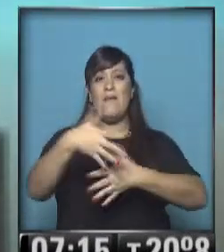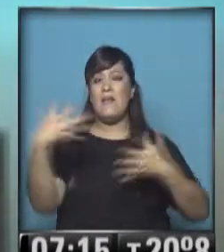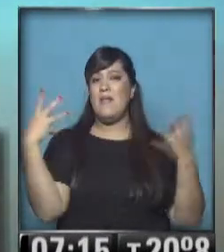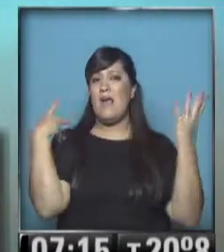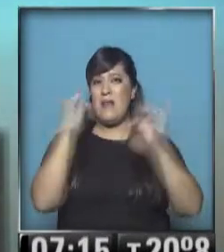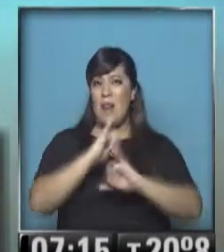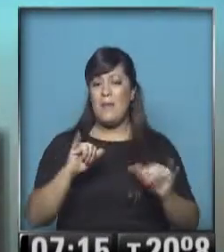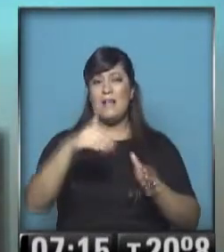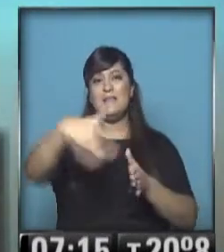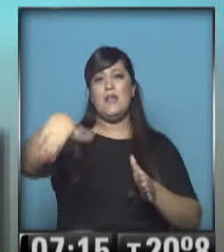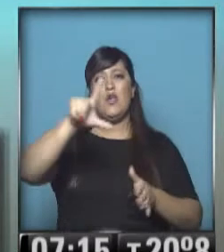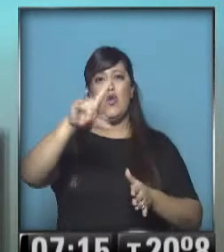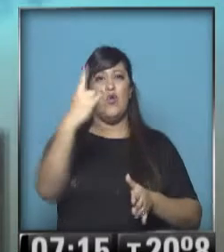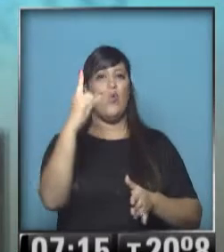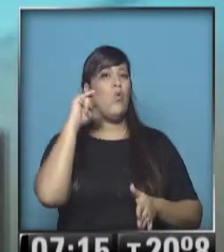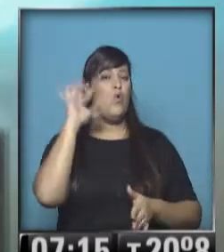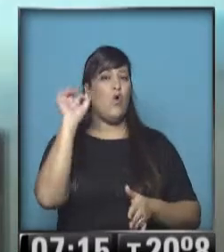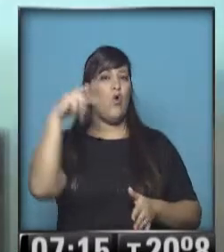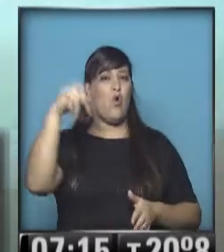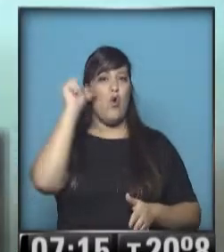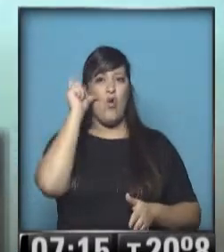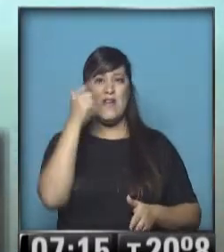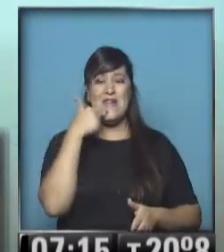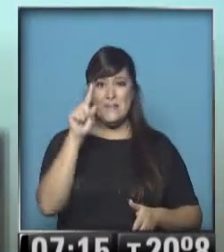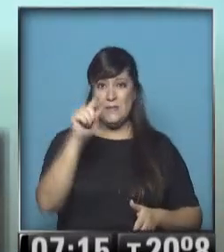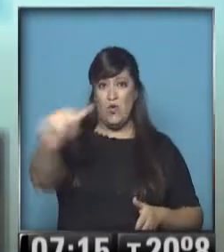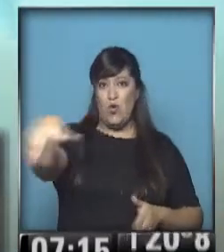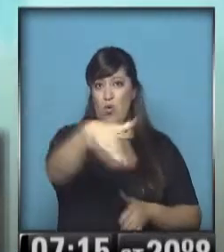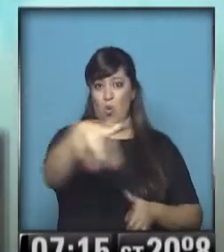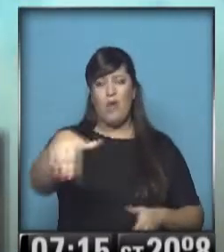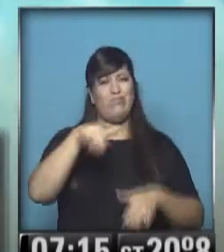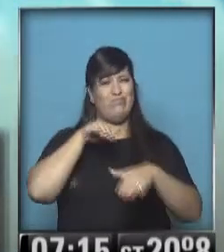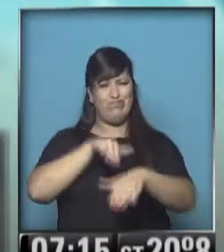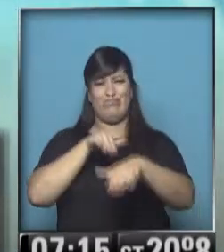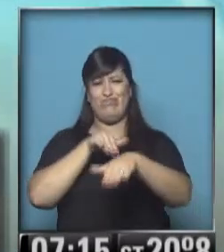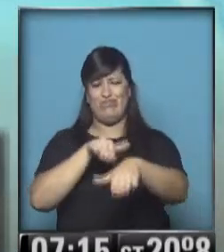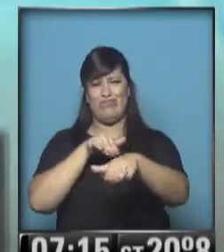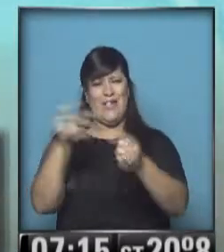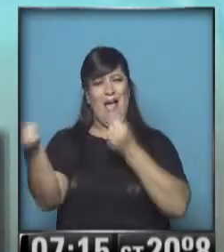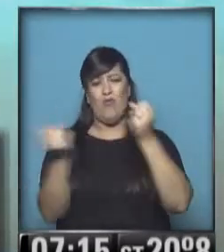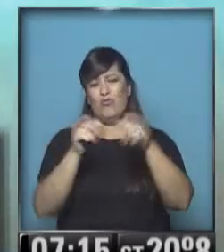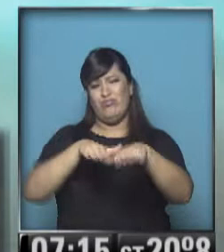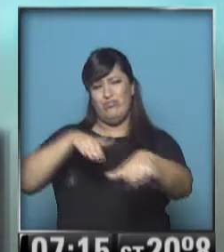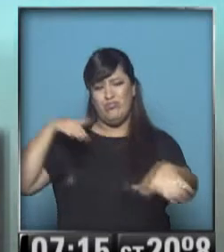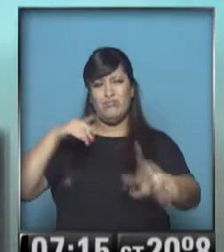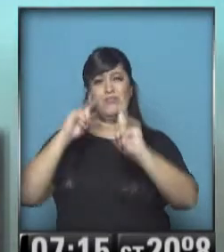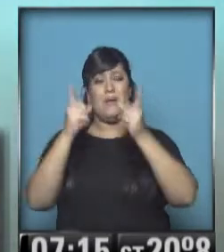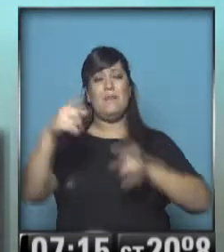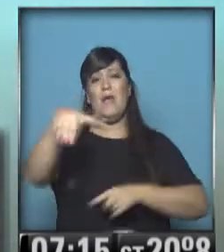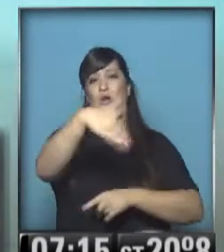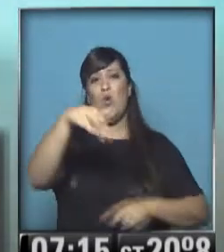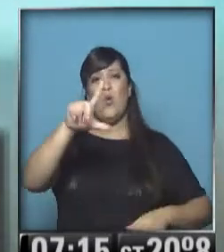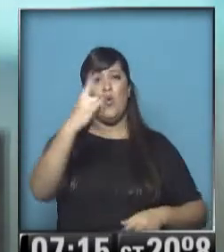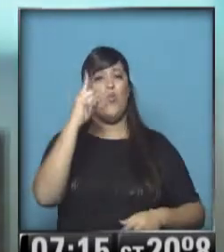Lugones. El inicio de Lugones, como les decía, General Paz está pero colmada de vehículos, Lugones también cargada por lo